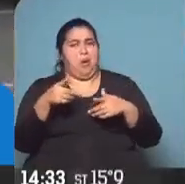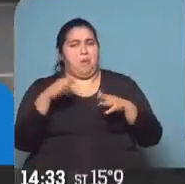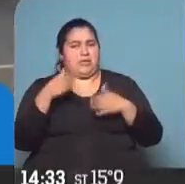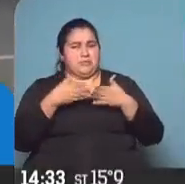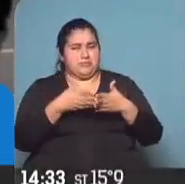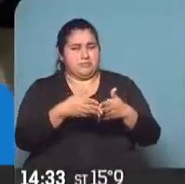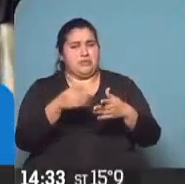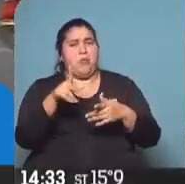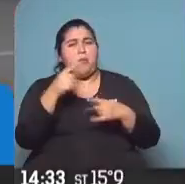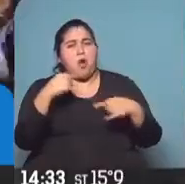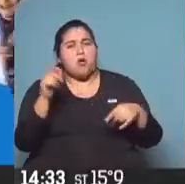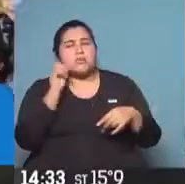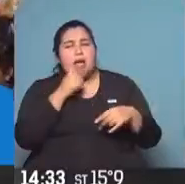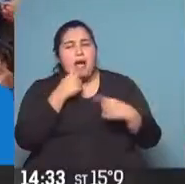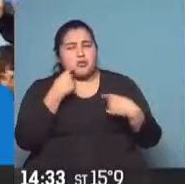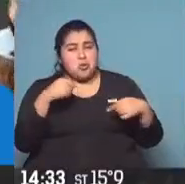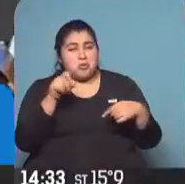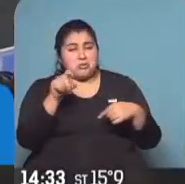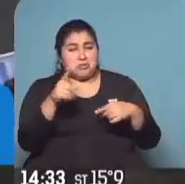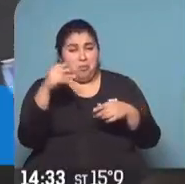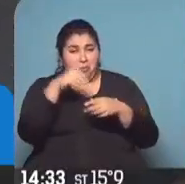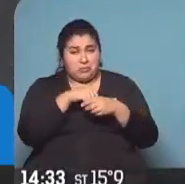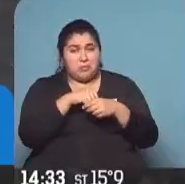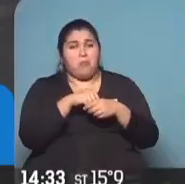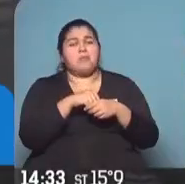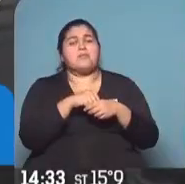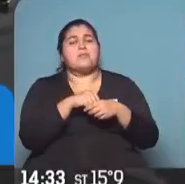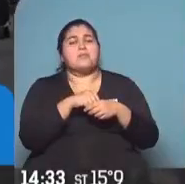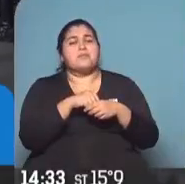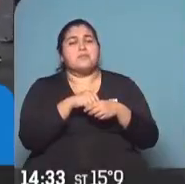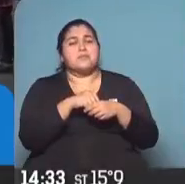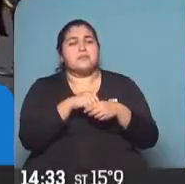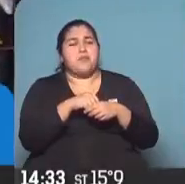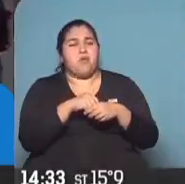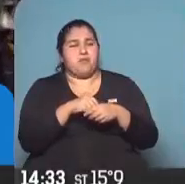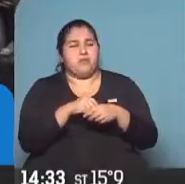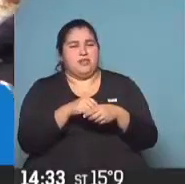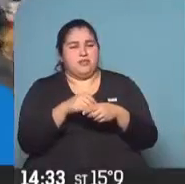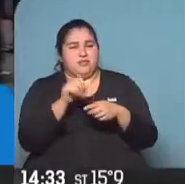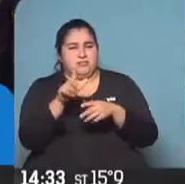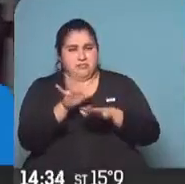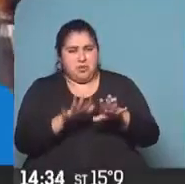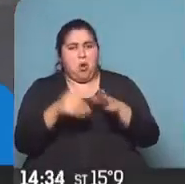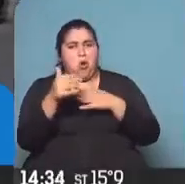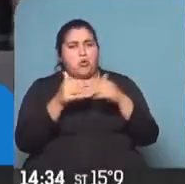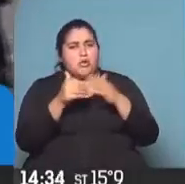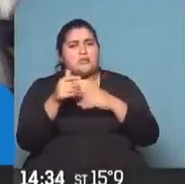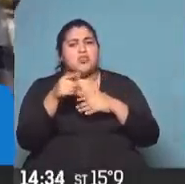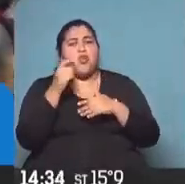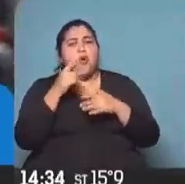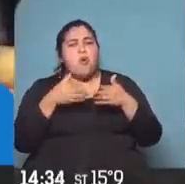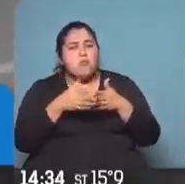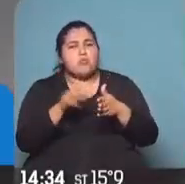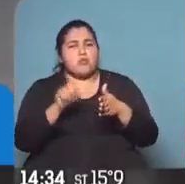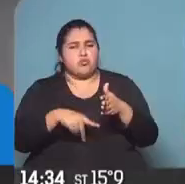de emisión de gas se observó en esta oportunidad recordando un semirrígido bimotor ecológico construido en astilleros nacionales